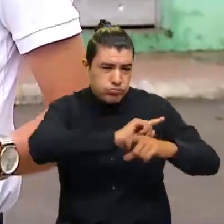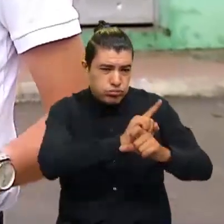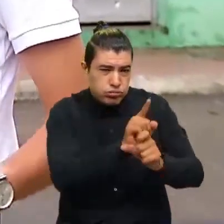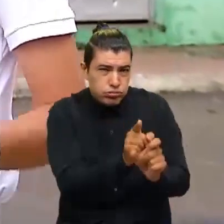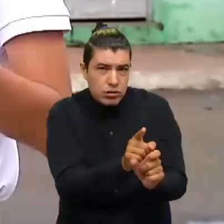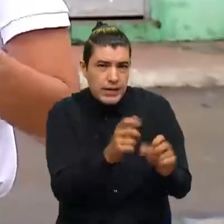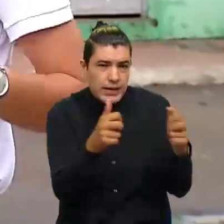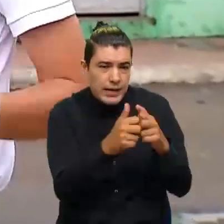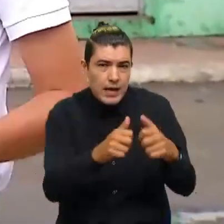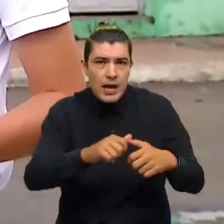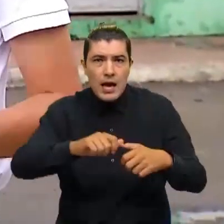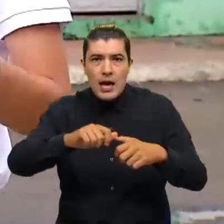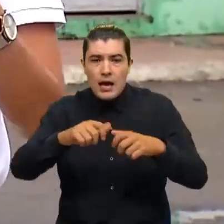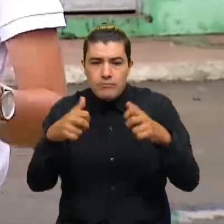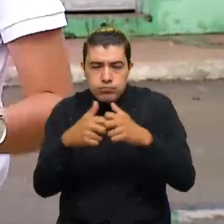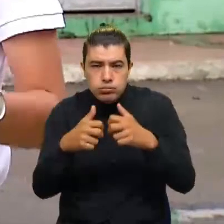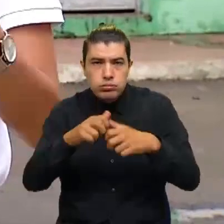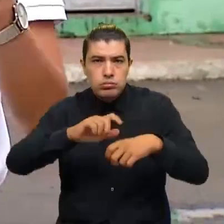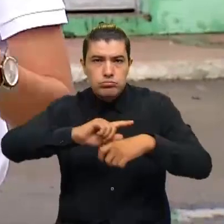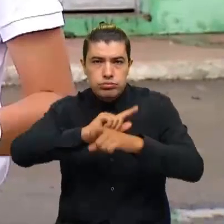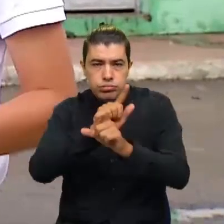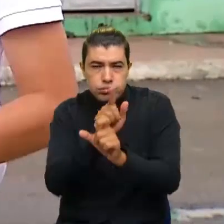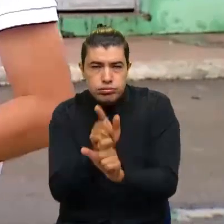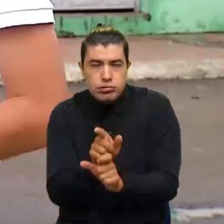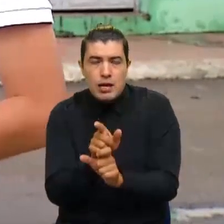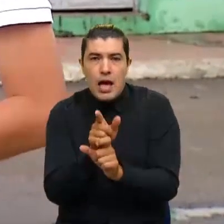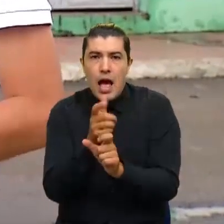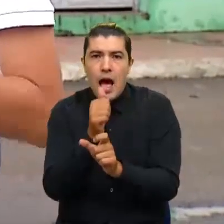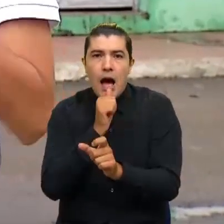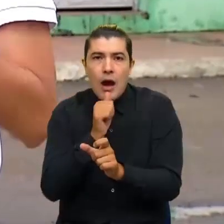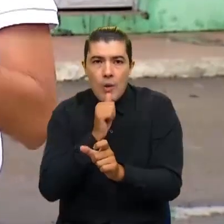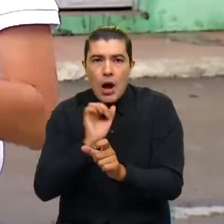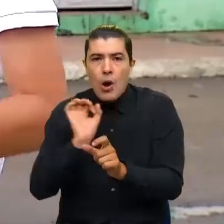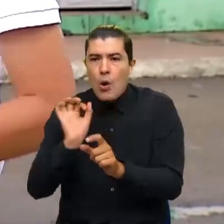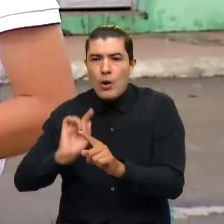medidores de agua, a medidores de gas en las distintas viviendas de nuestro